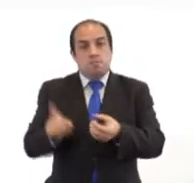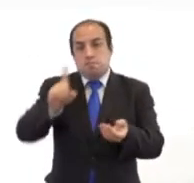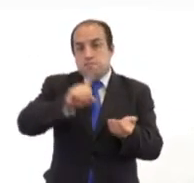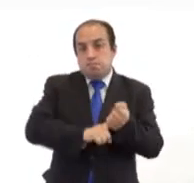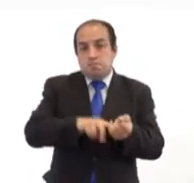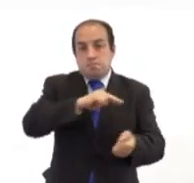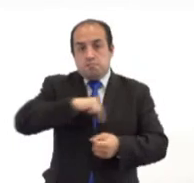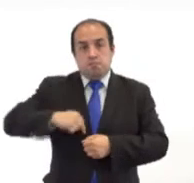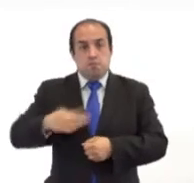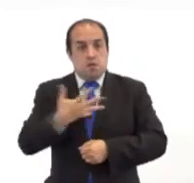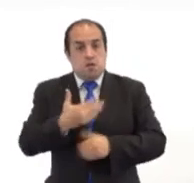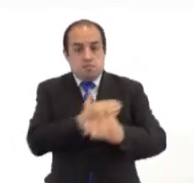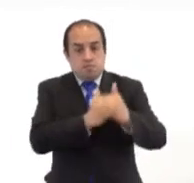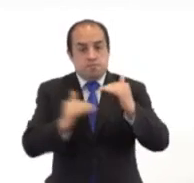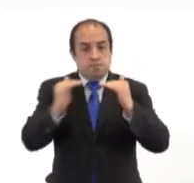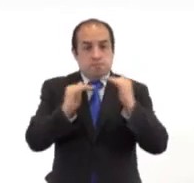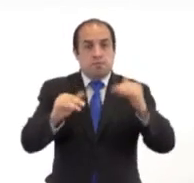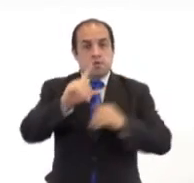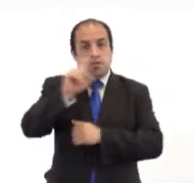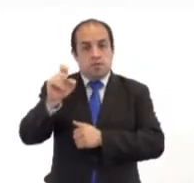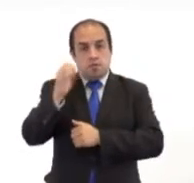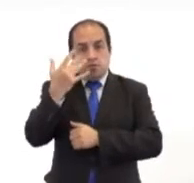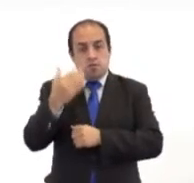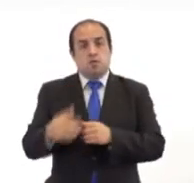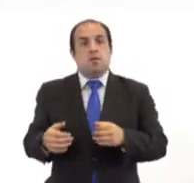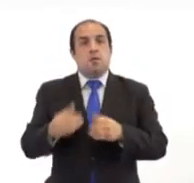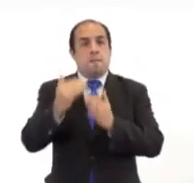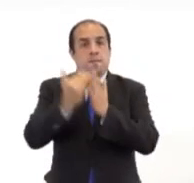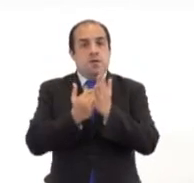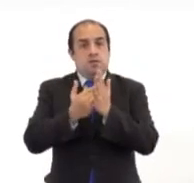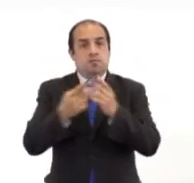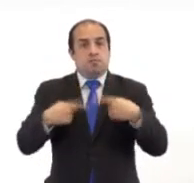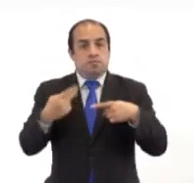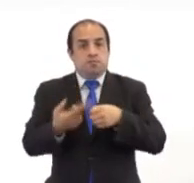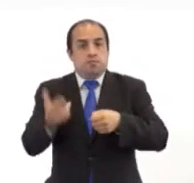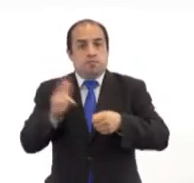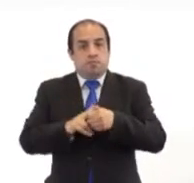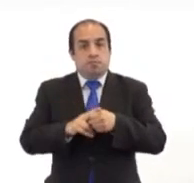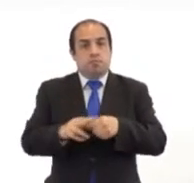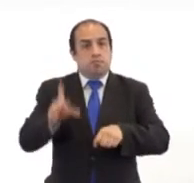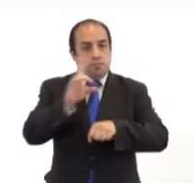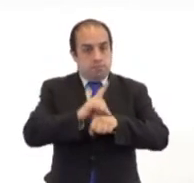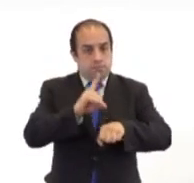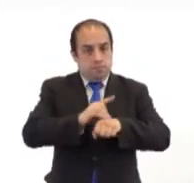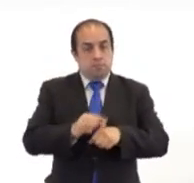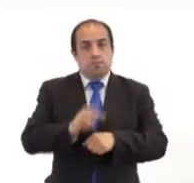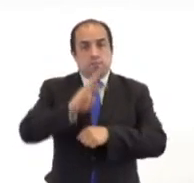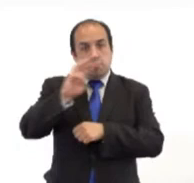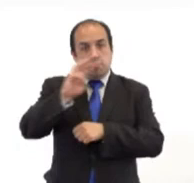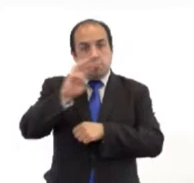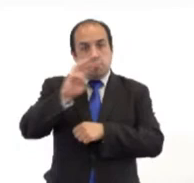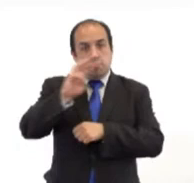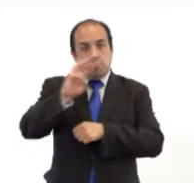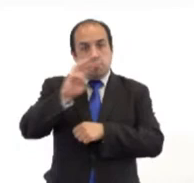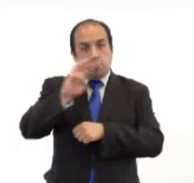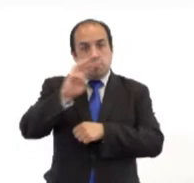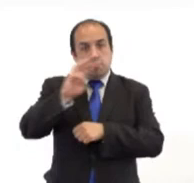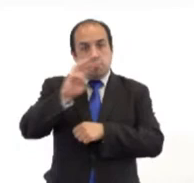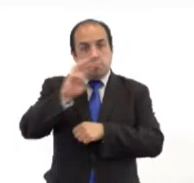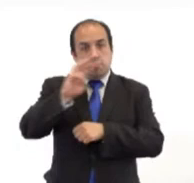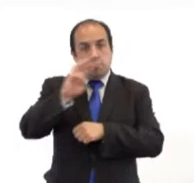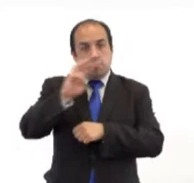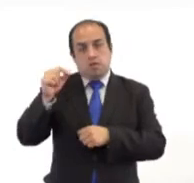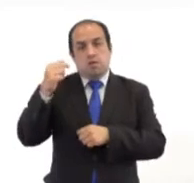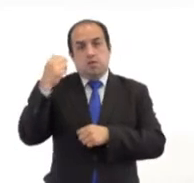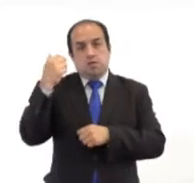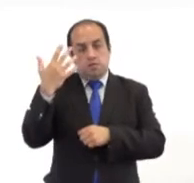hemos estado muy estables entre 150 menos hospitalizados en promedio diario y entre 150 y 175, que es una muy buena noticia porque